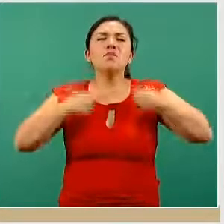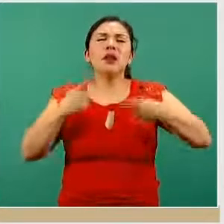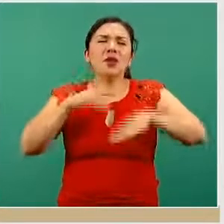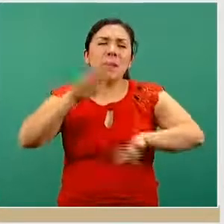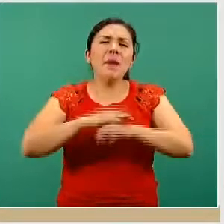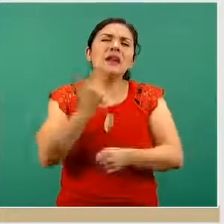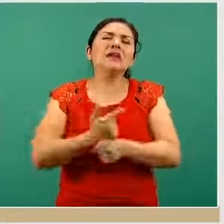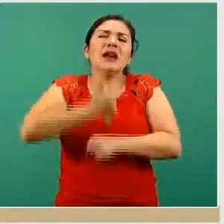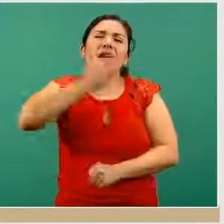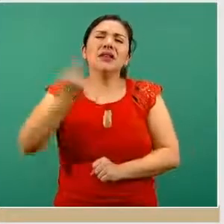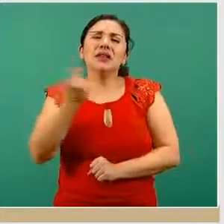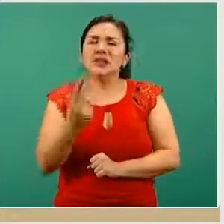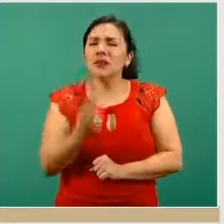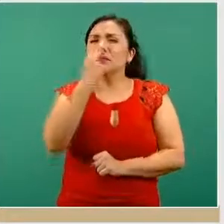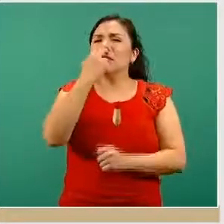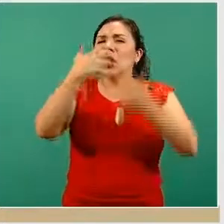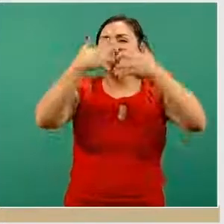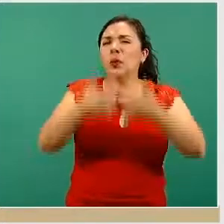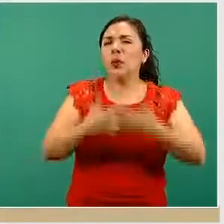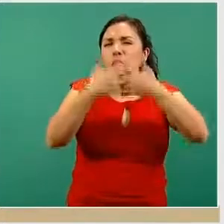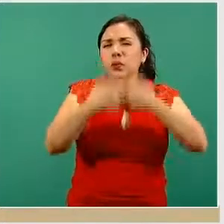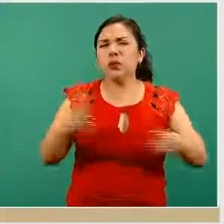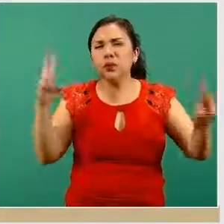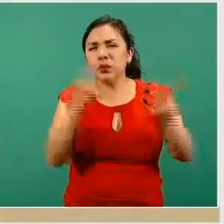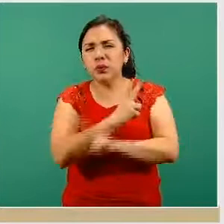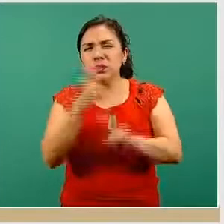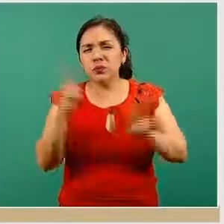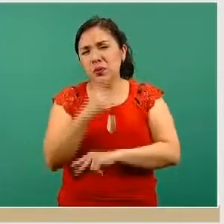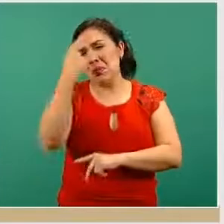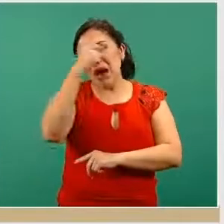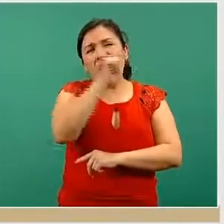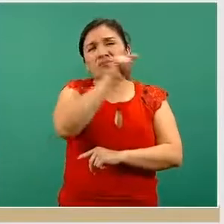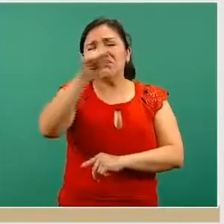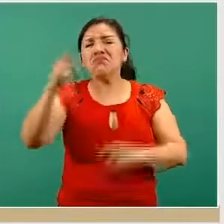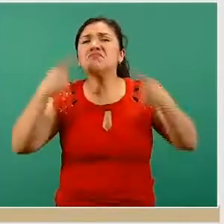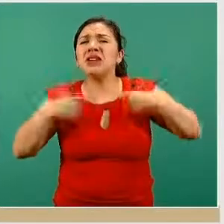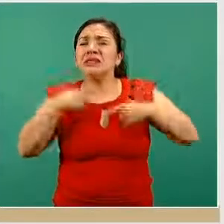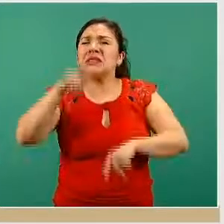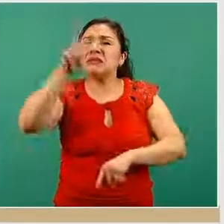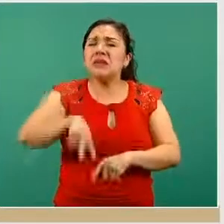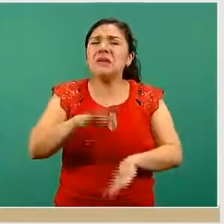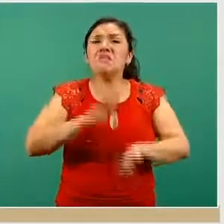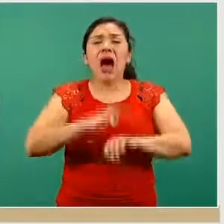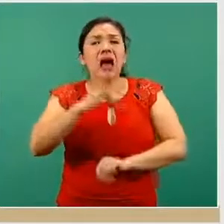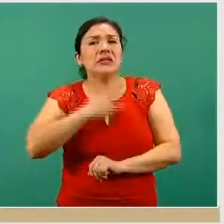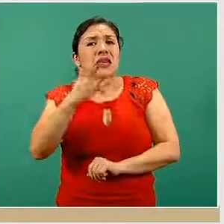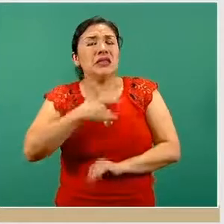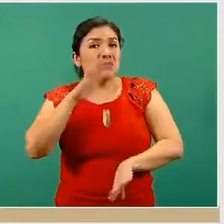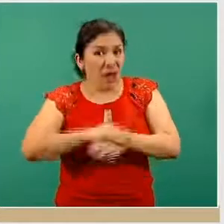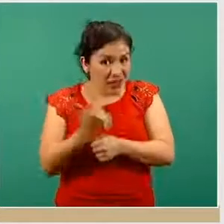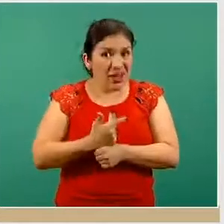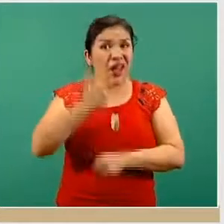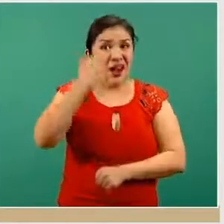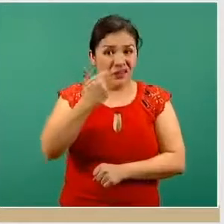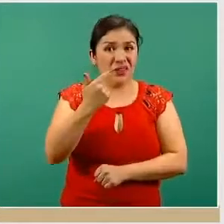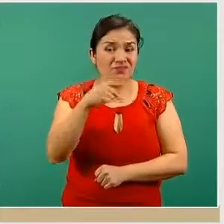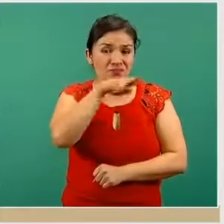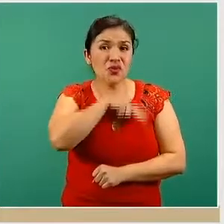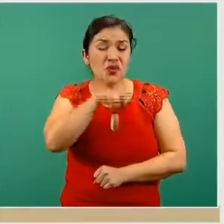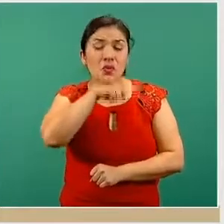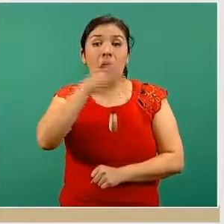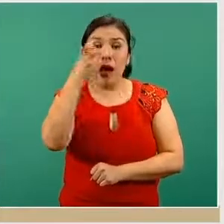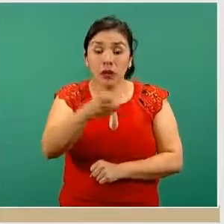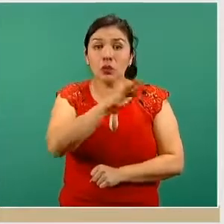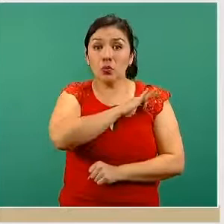decir, estas camas que se requieren para los pacientes que desafortunadamente presentan signos y síntomas de gravedad, y ante ello